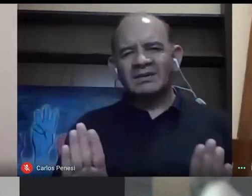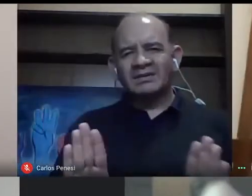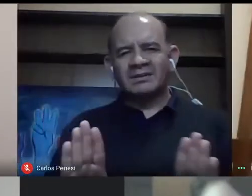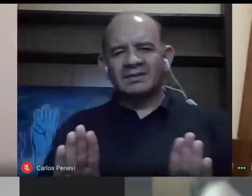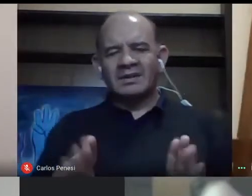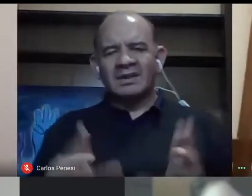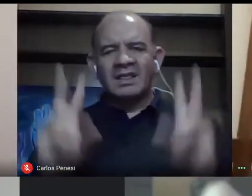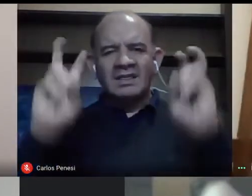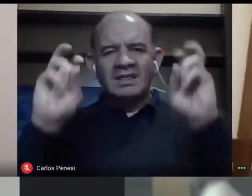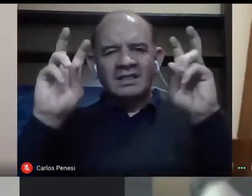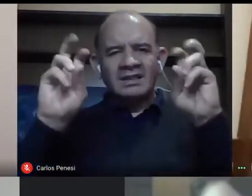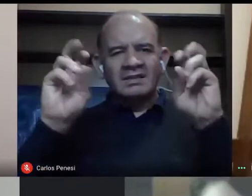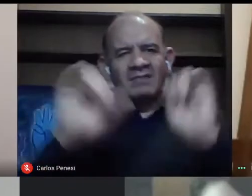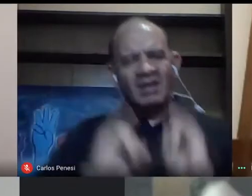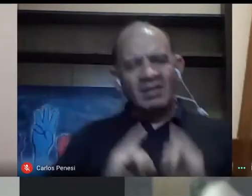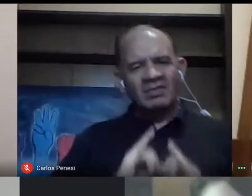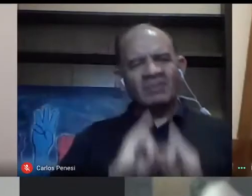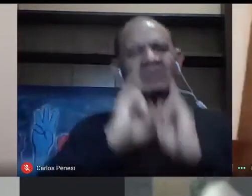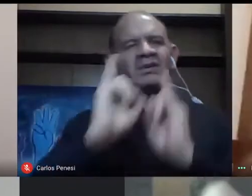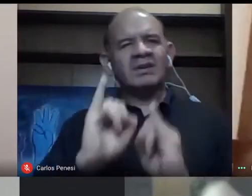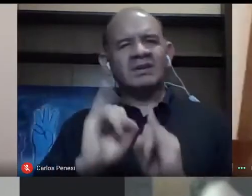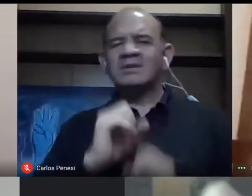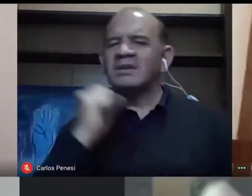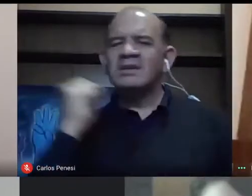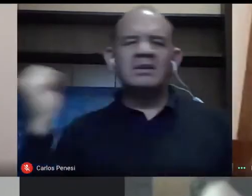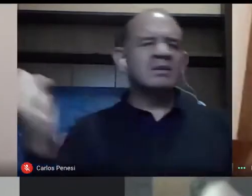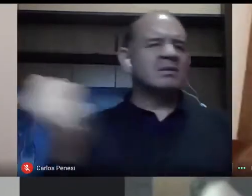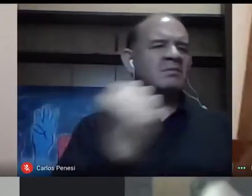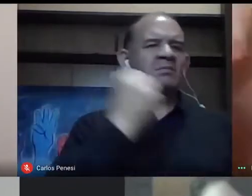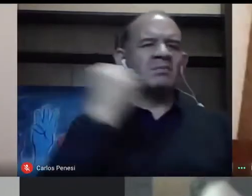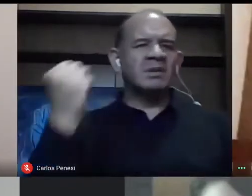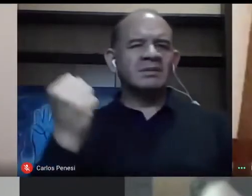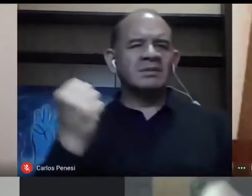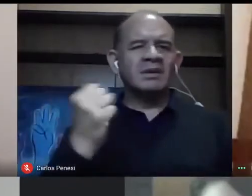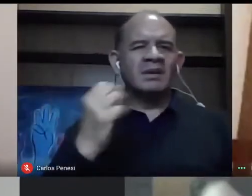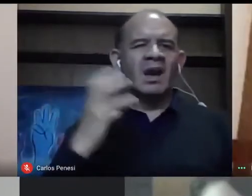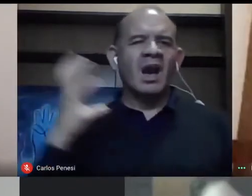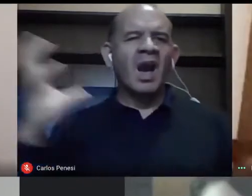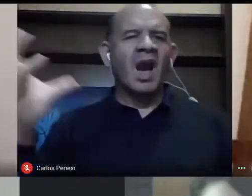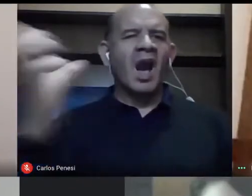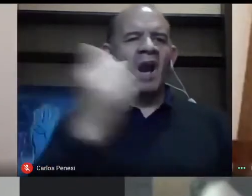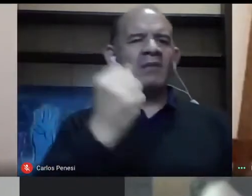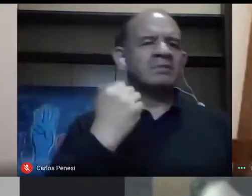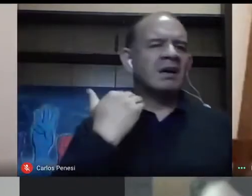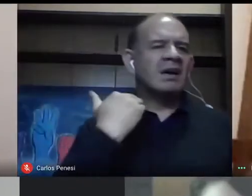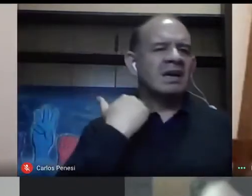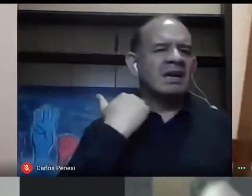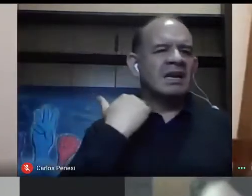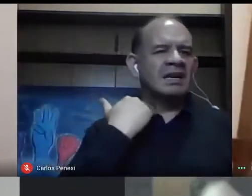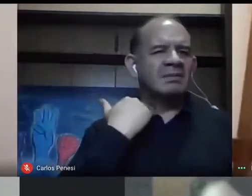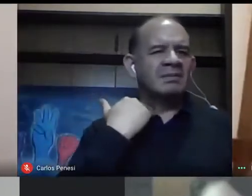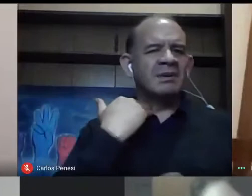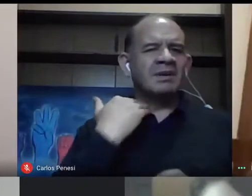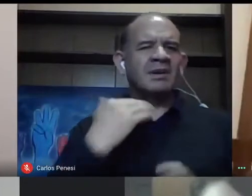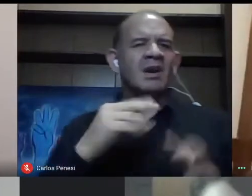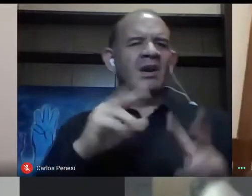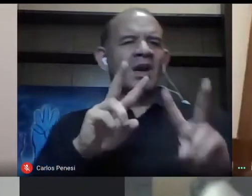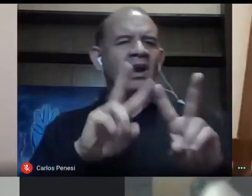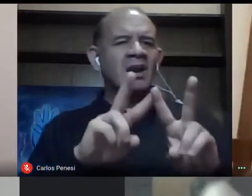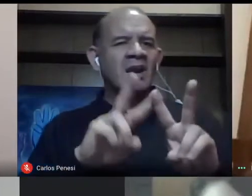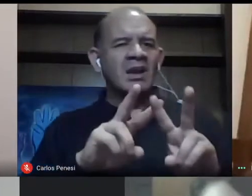que puedas como decirnos por qué es importante entonces el alcance amplio en el concepto de personas beneficiarias.